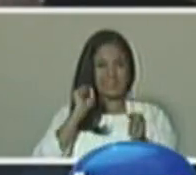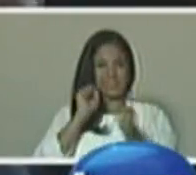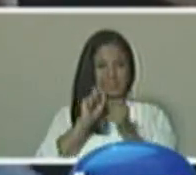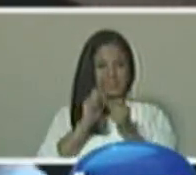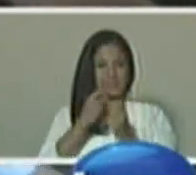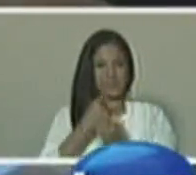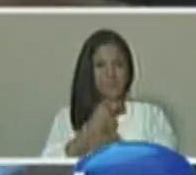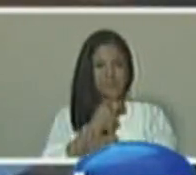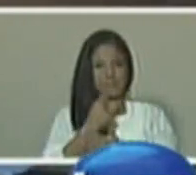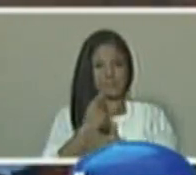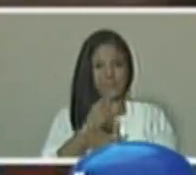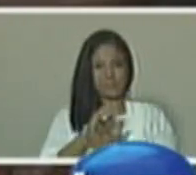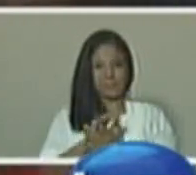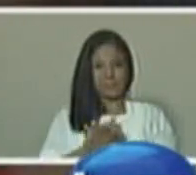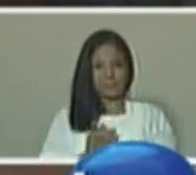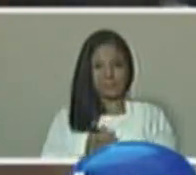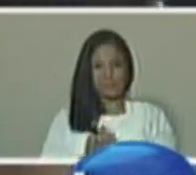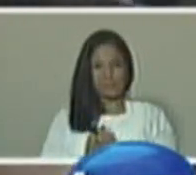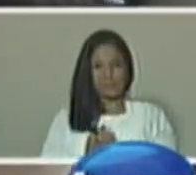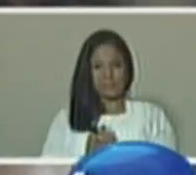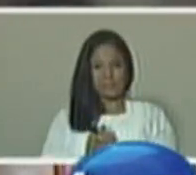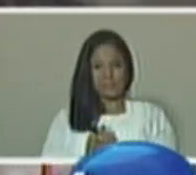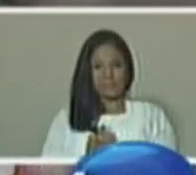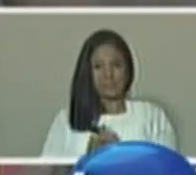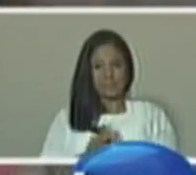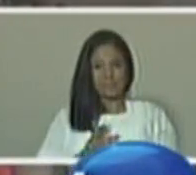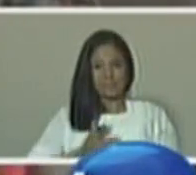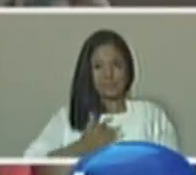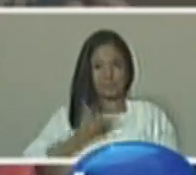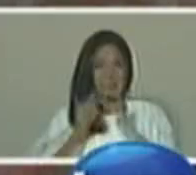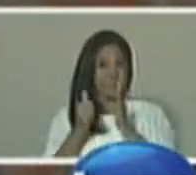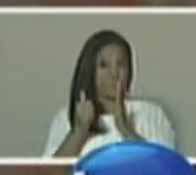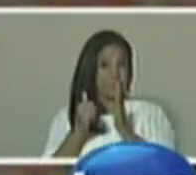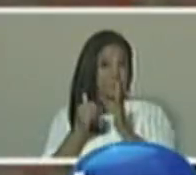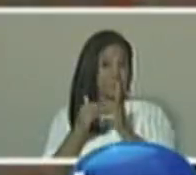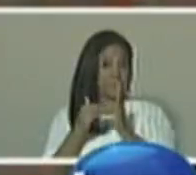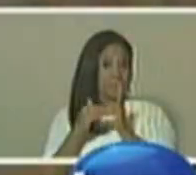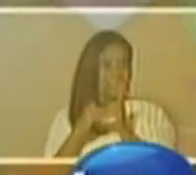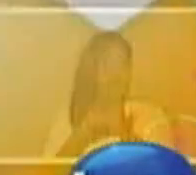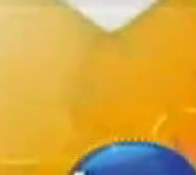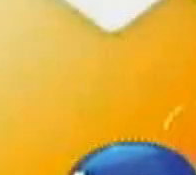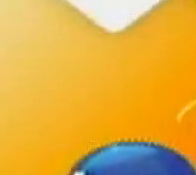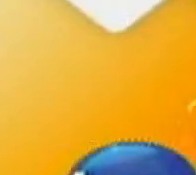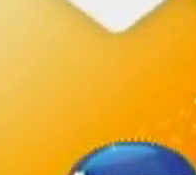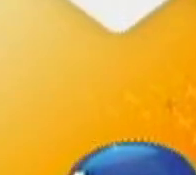luchando por mi sueño de barrio.